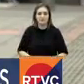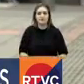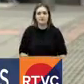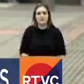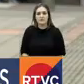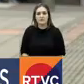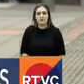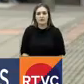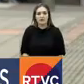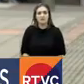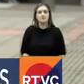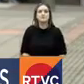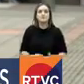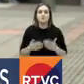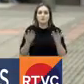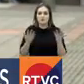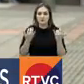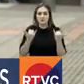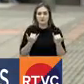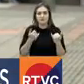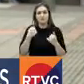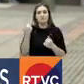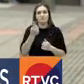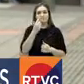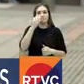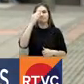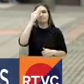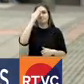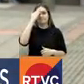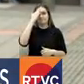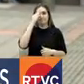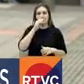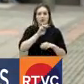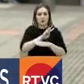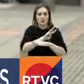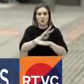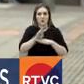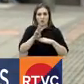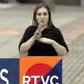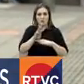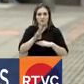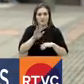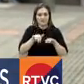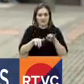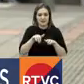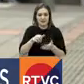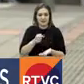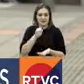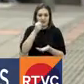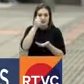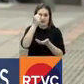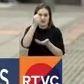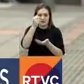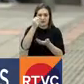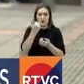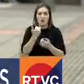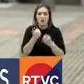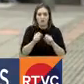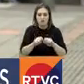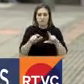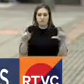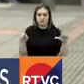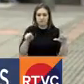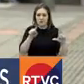Carolina, así las cosas, entonces hay que recordar que a través de la página de Hacienda estará habilitado un botón para poder descargar